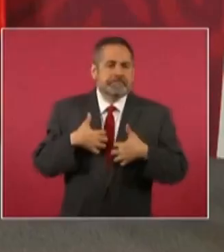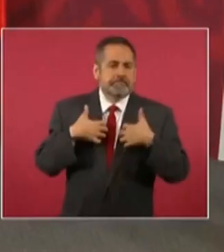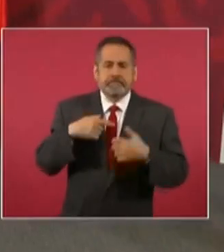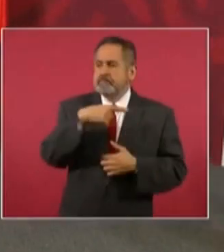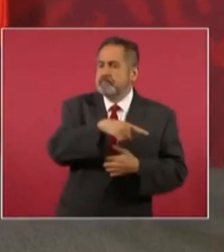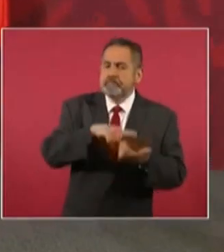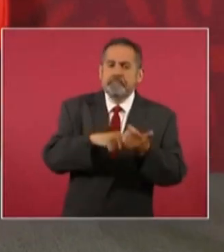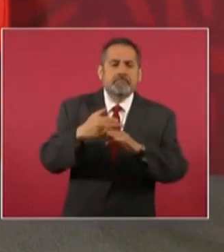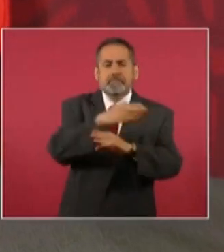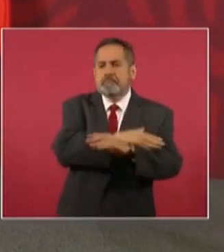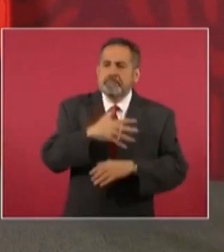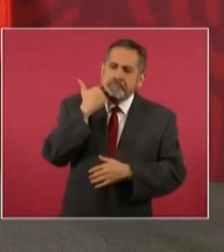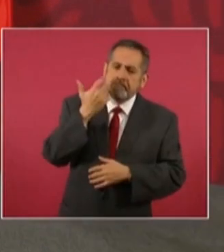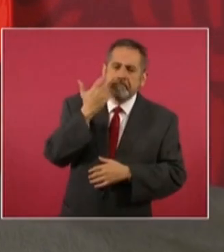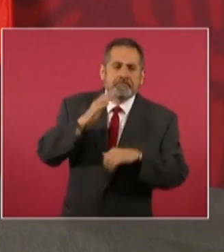corrupción,